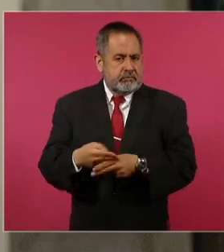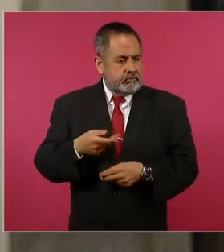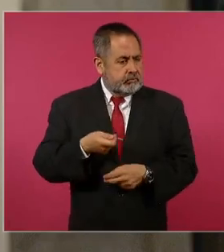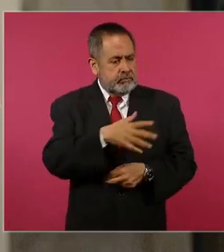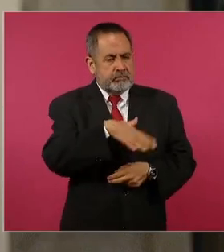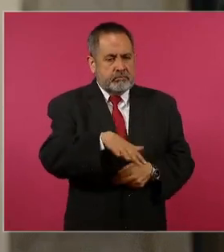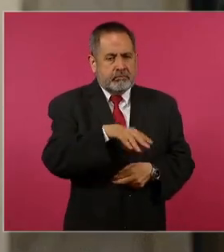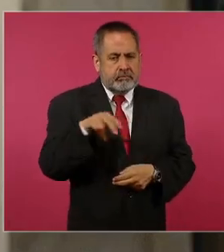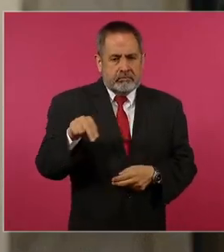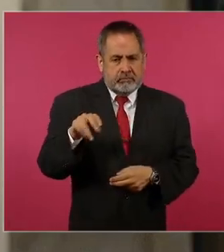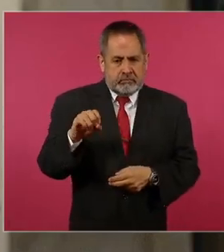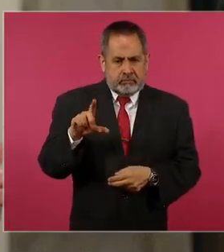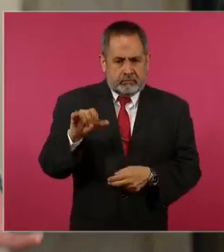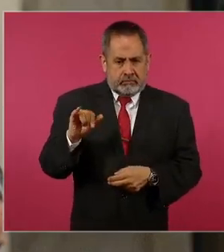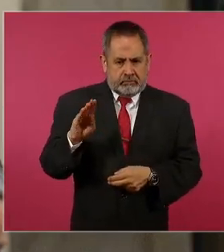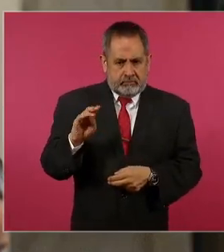llama,